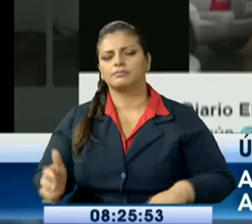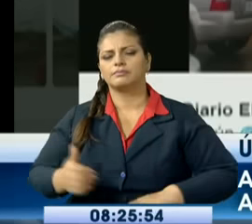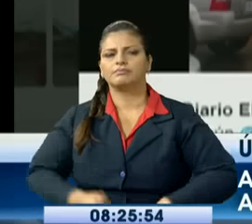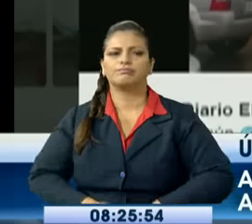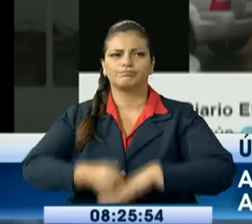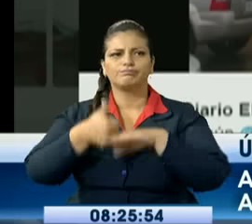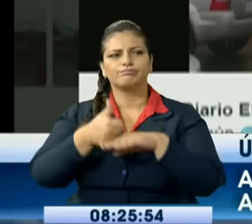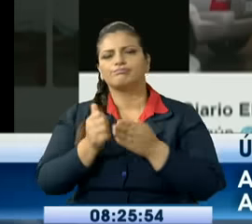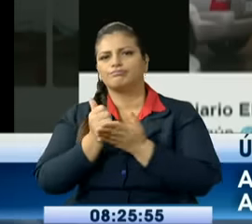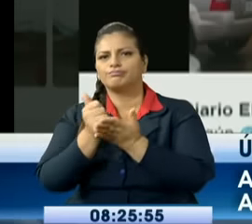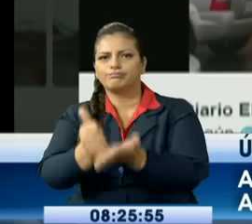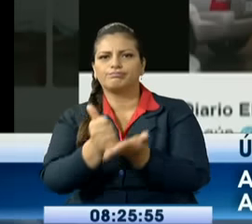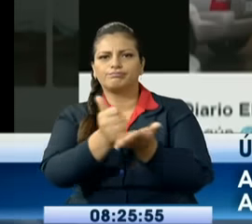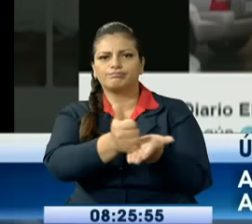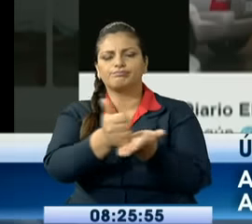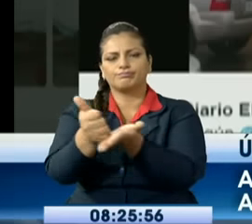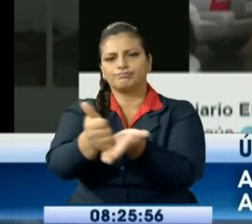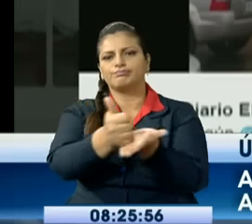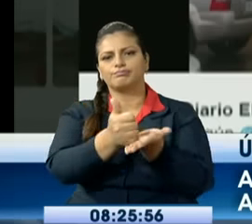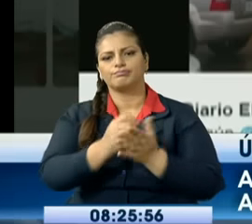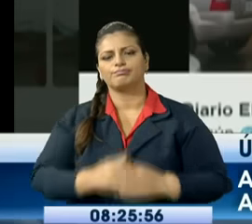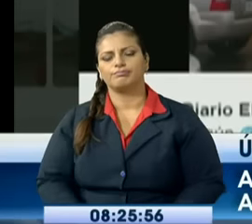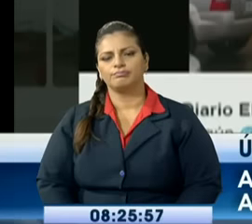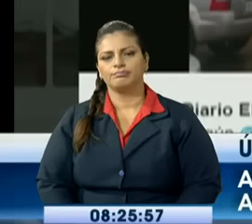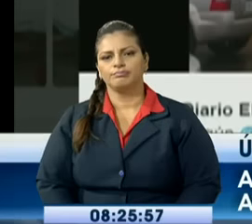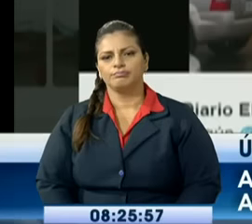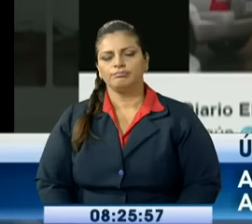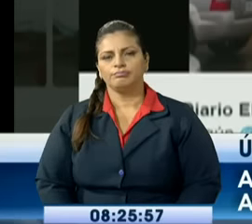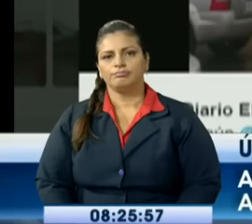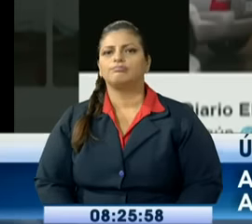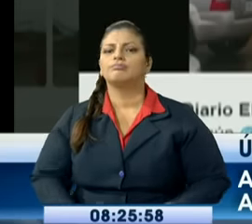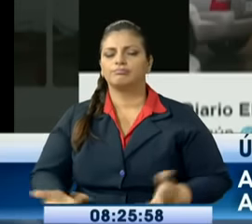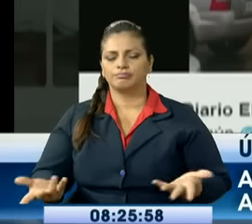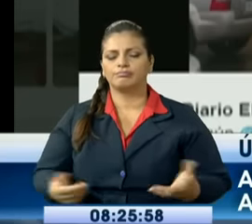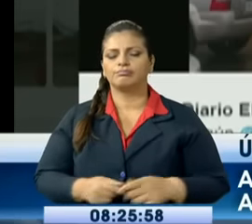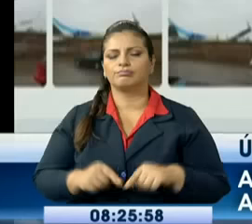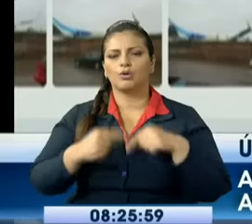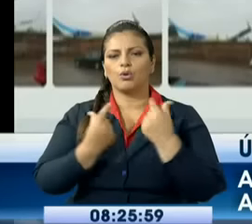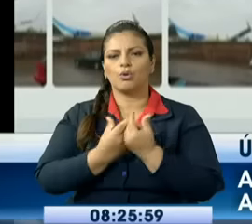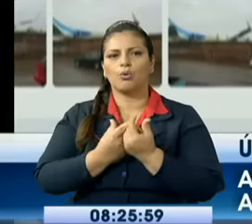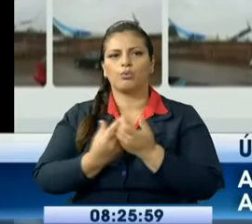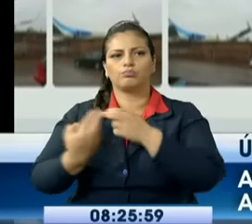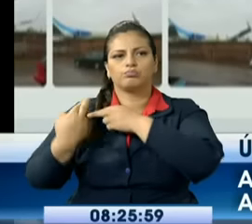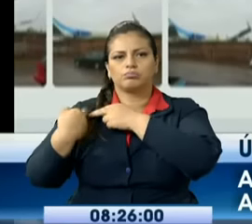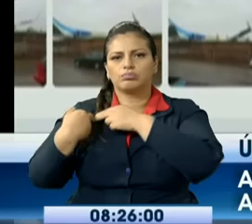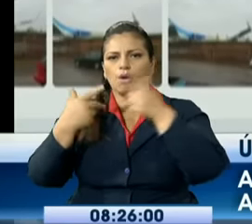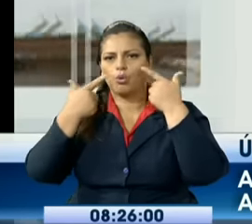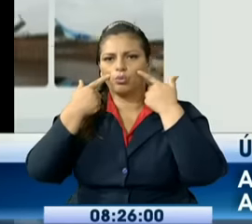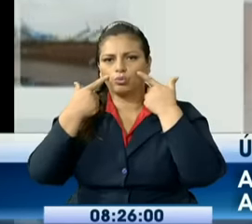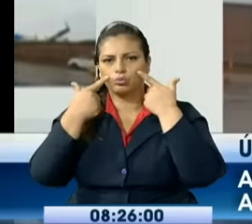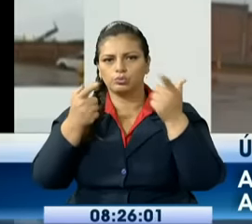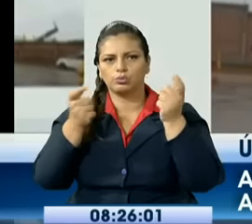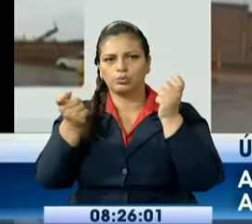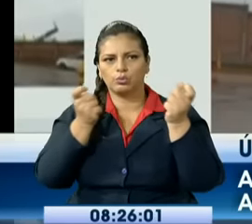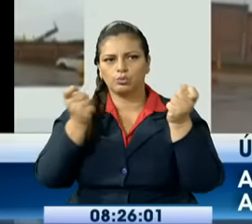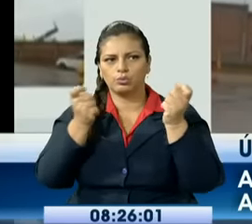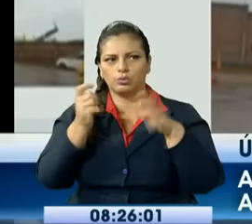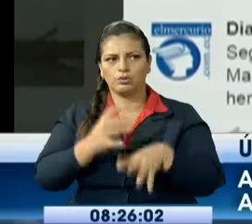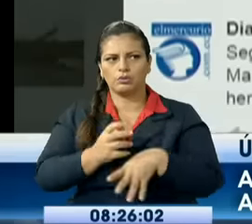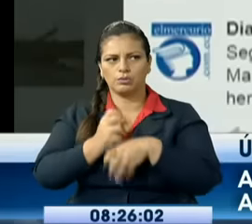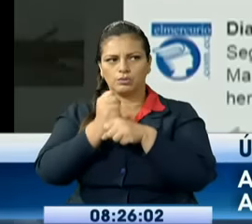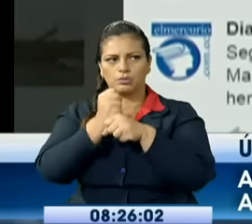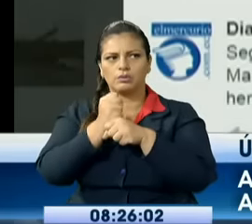caso ahí. Ya están actuando los organismos de control y de seguridad, e inmediatamente han actuado, ¿no? Ahí vemos imágenes del ECU 911,